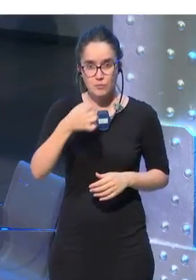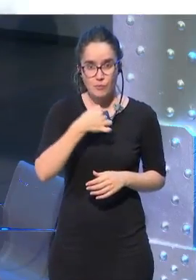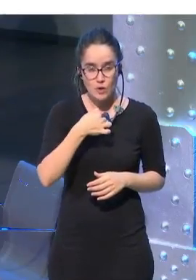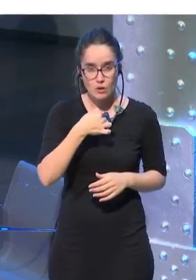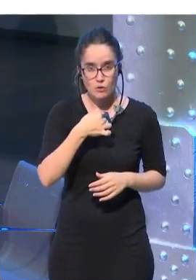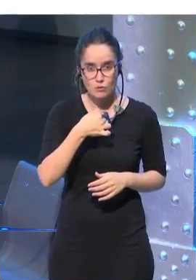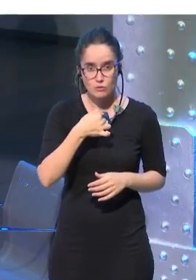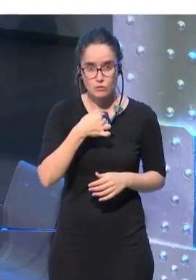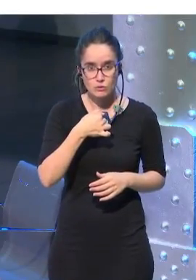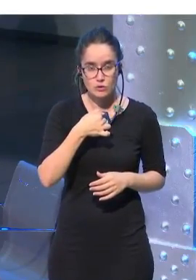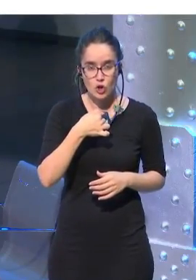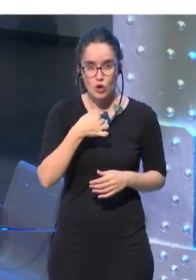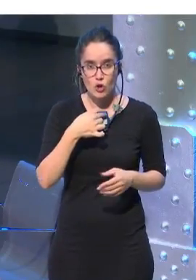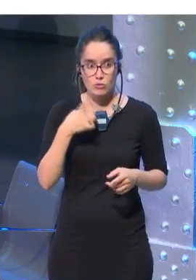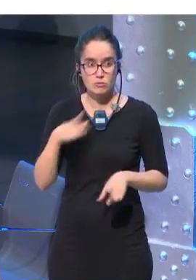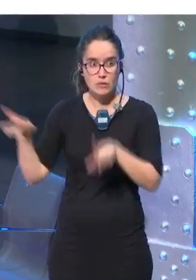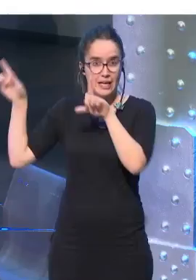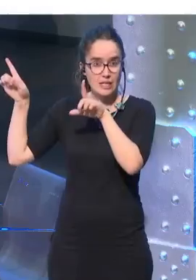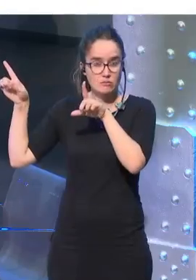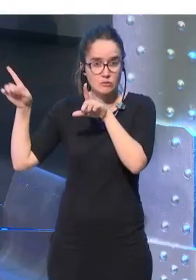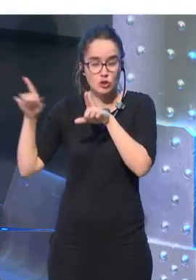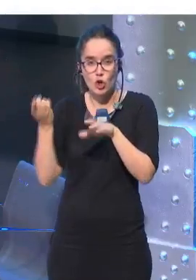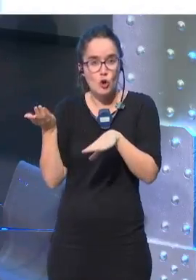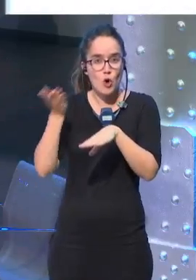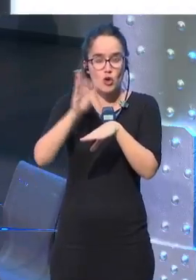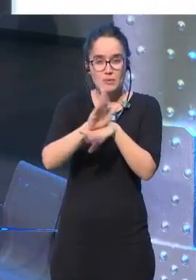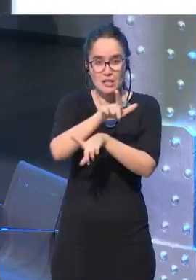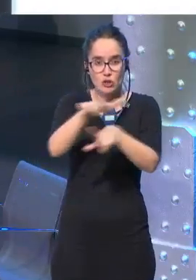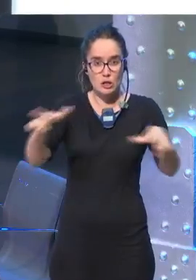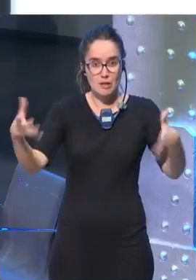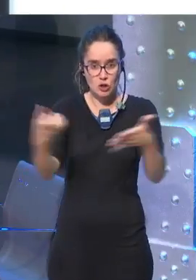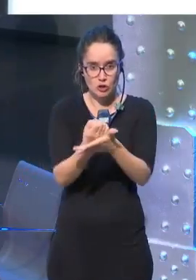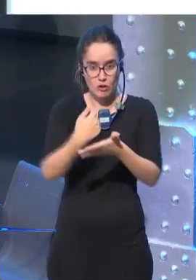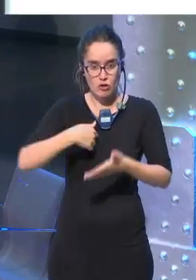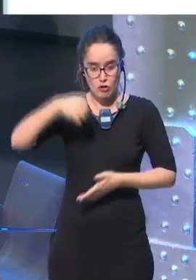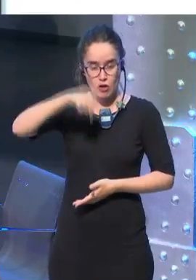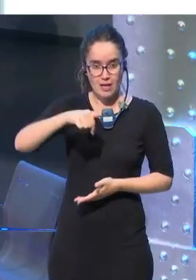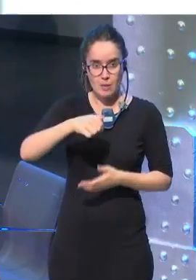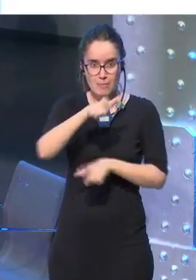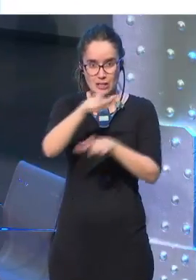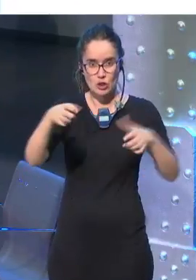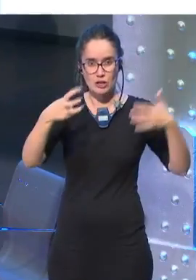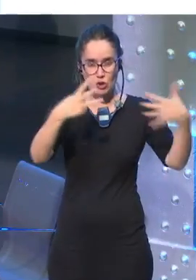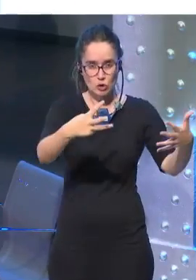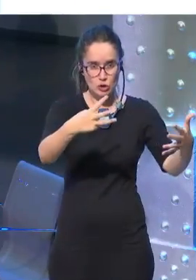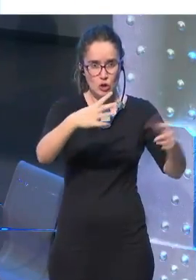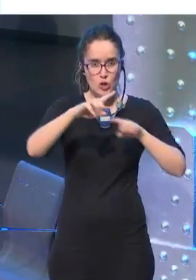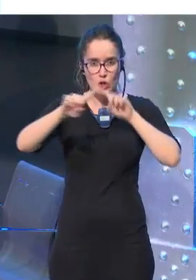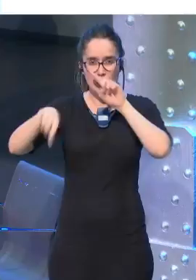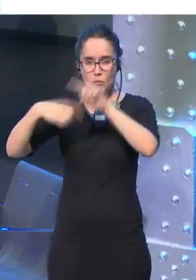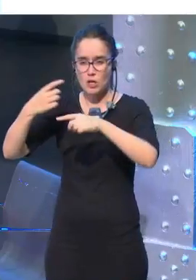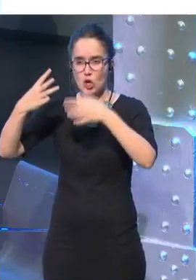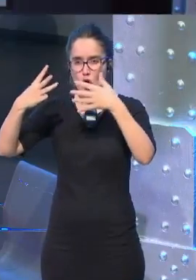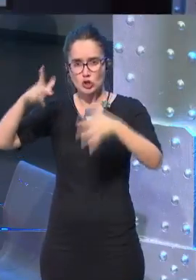Yo estoy aquí simplemente en representación de todas estas personas. Son hay otras